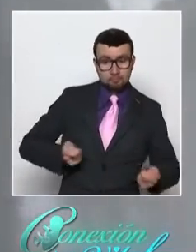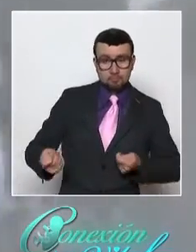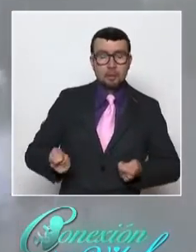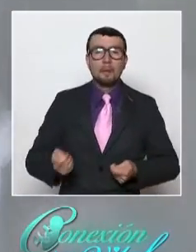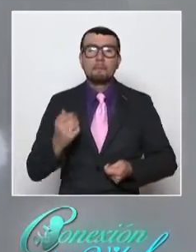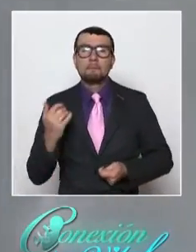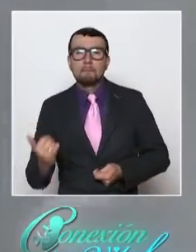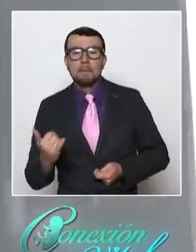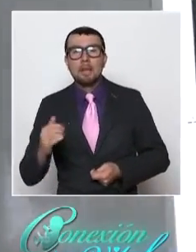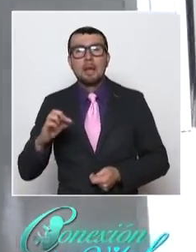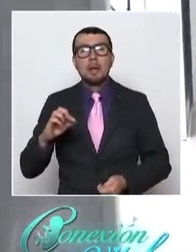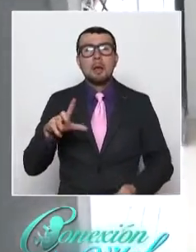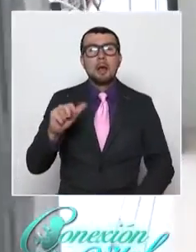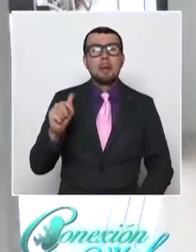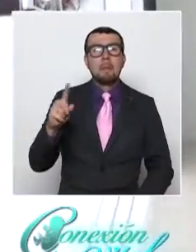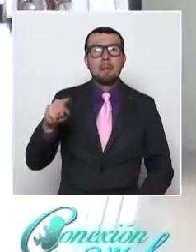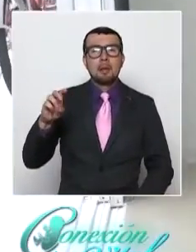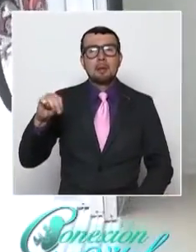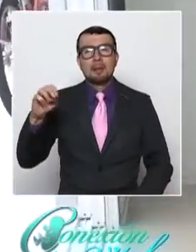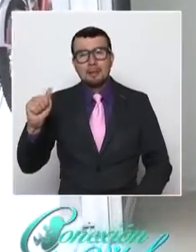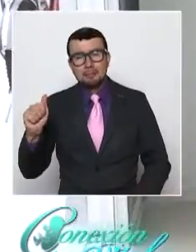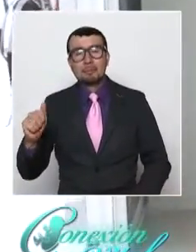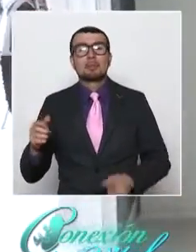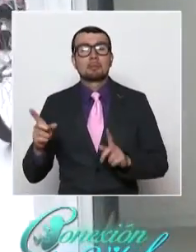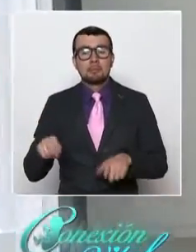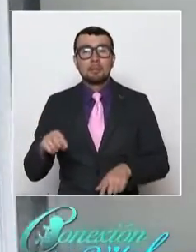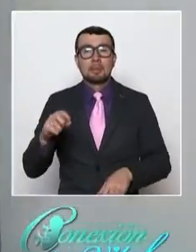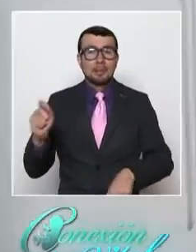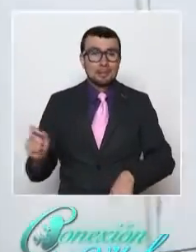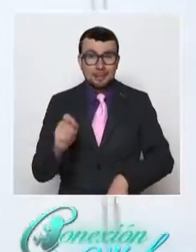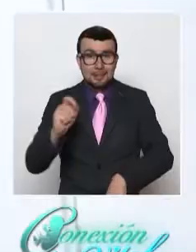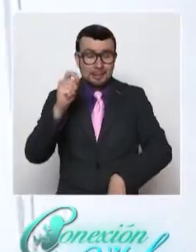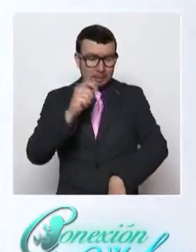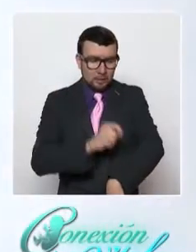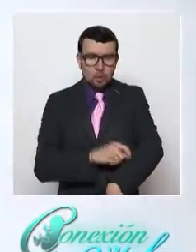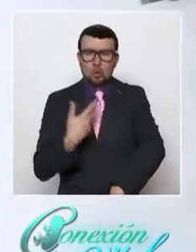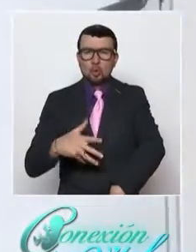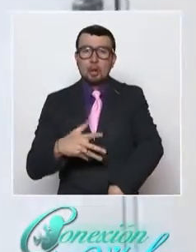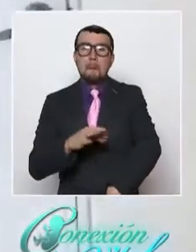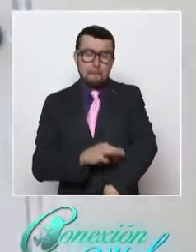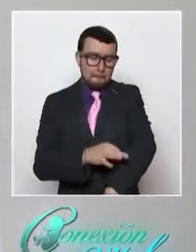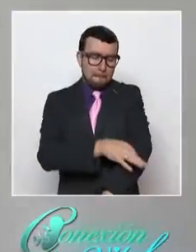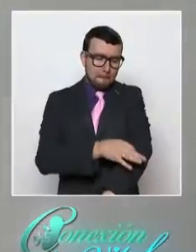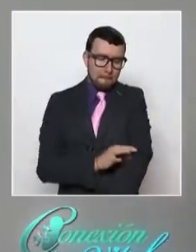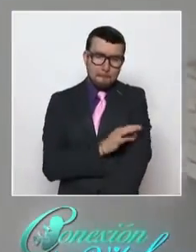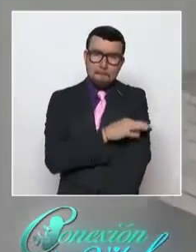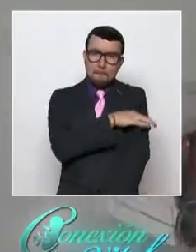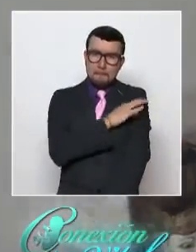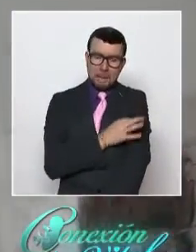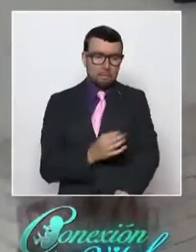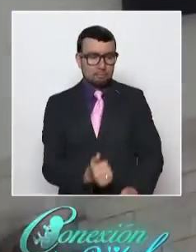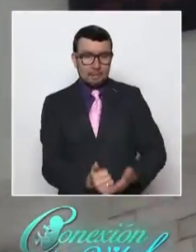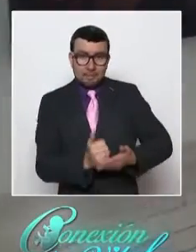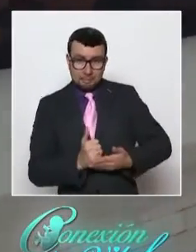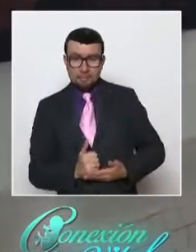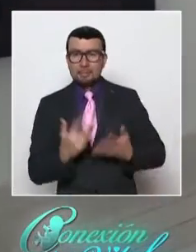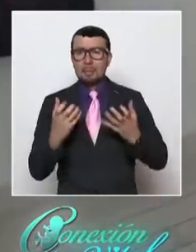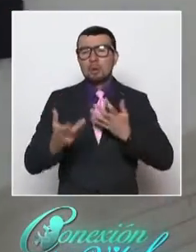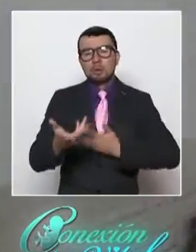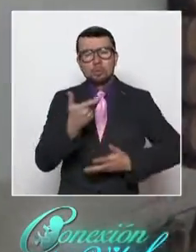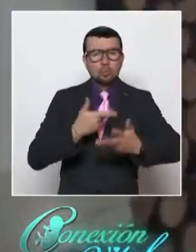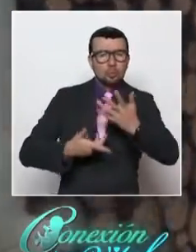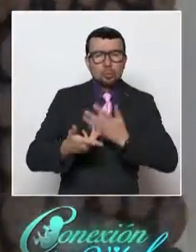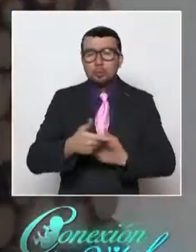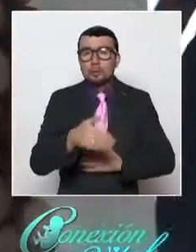rico en plaquetas, apiterapia. Todos estos ambientes queremos compartirlos con